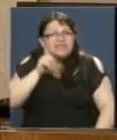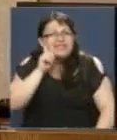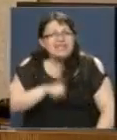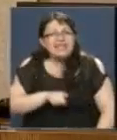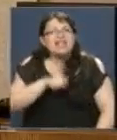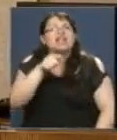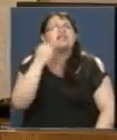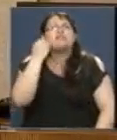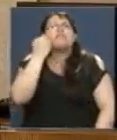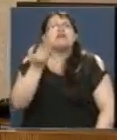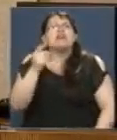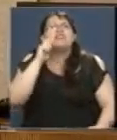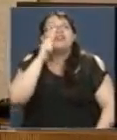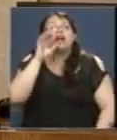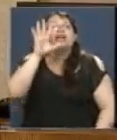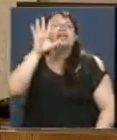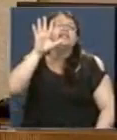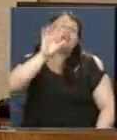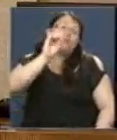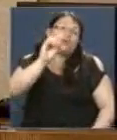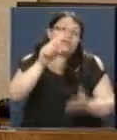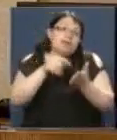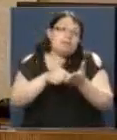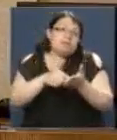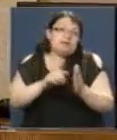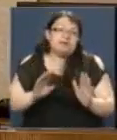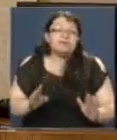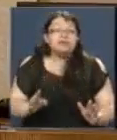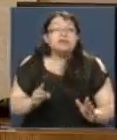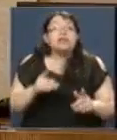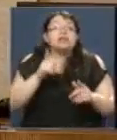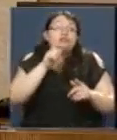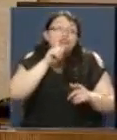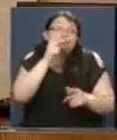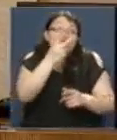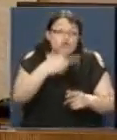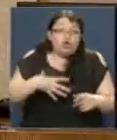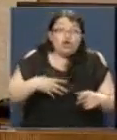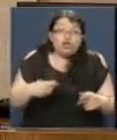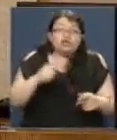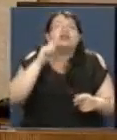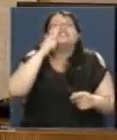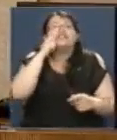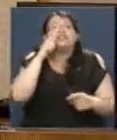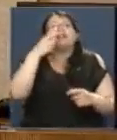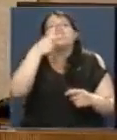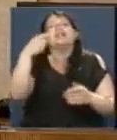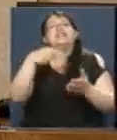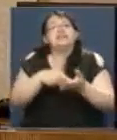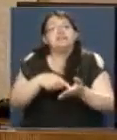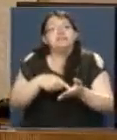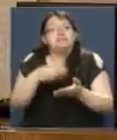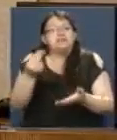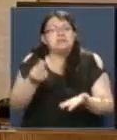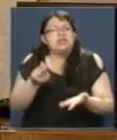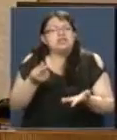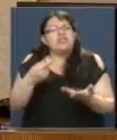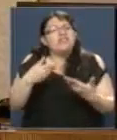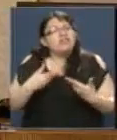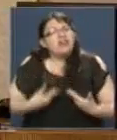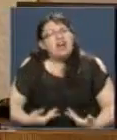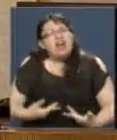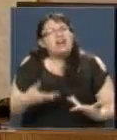un bono de 50.000 pesos, que al tener dos hijos era el bono de los 100.000 pesos. Uno se cansa de estar